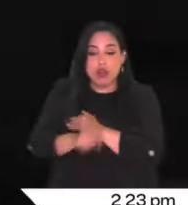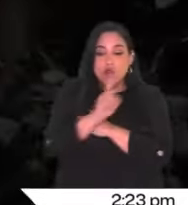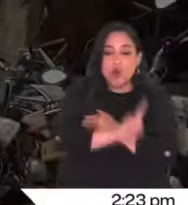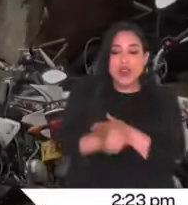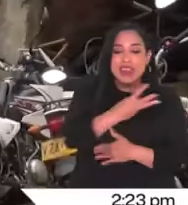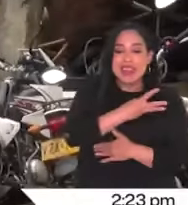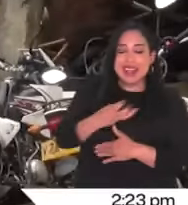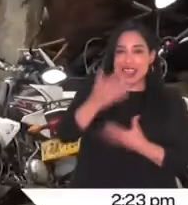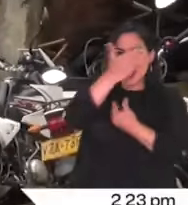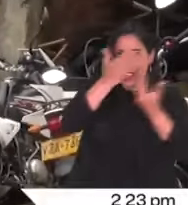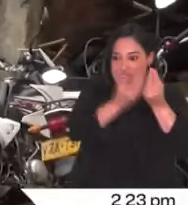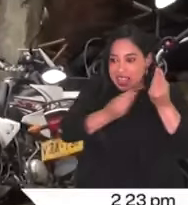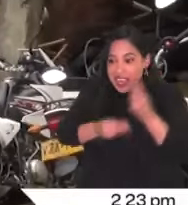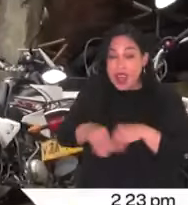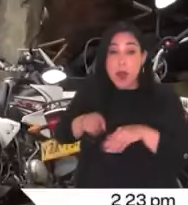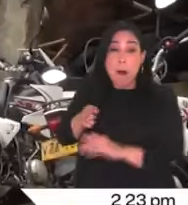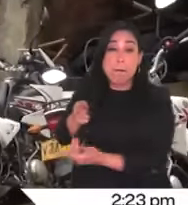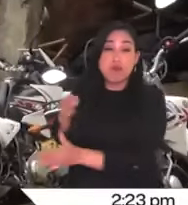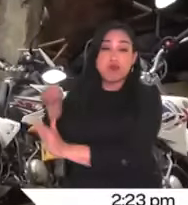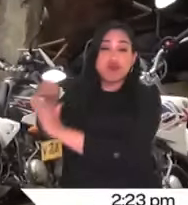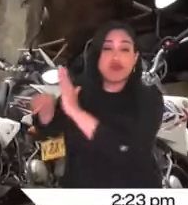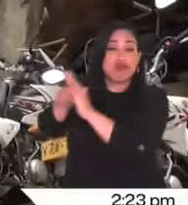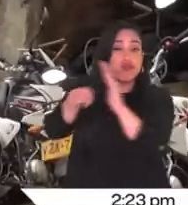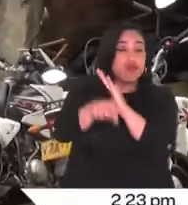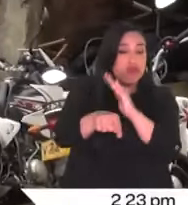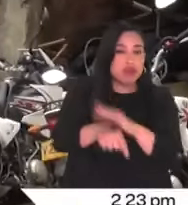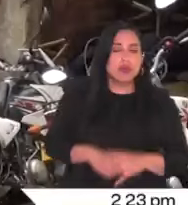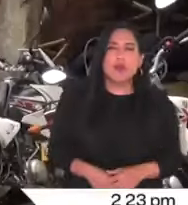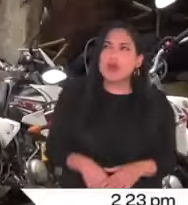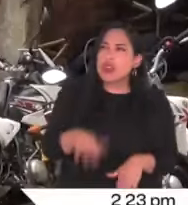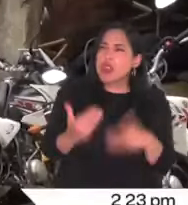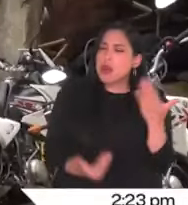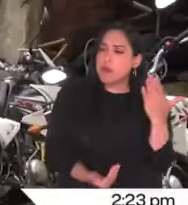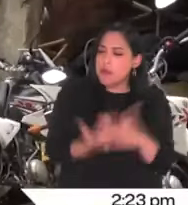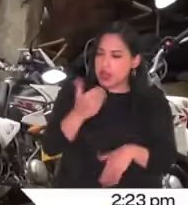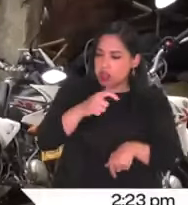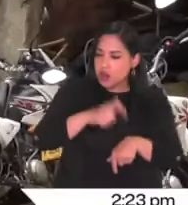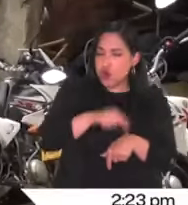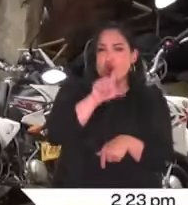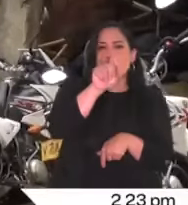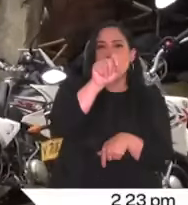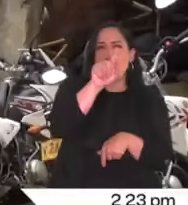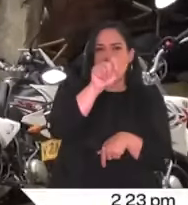Eso, la toma comenzó como a las 11 de la noche